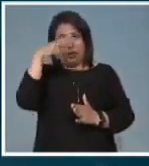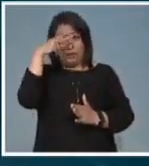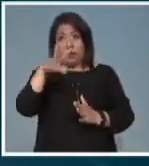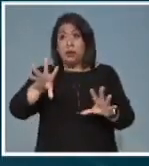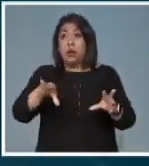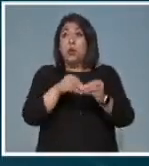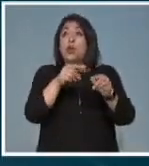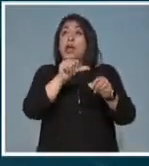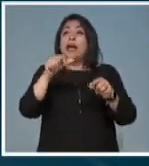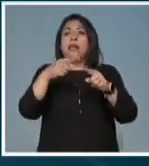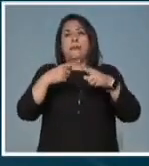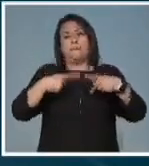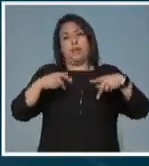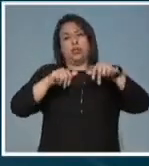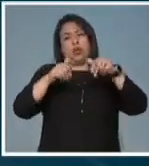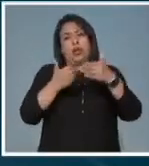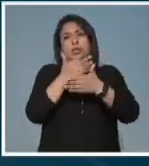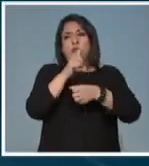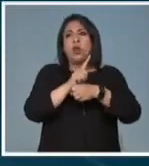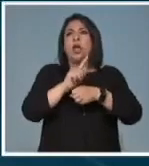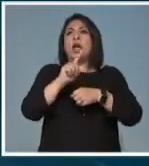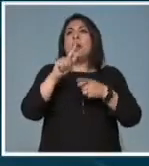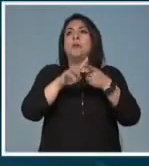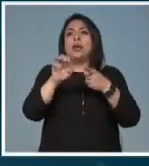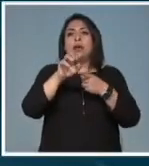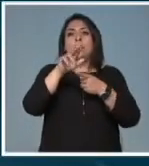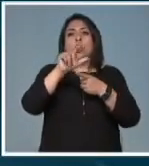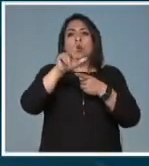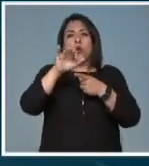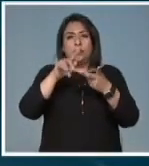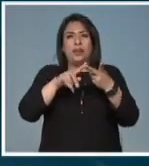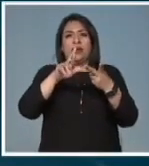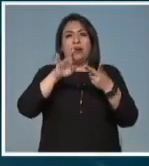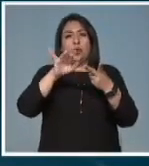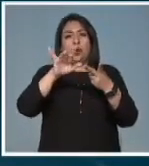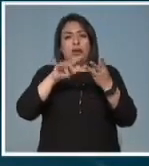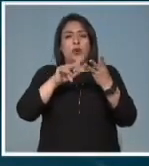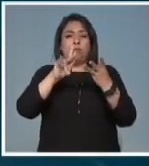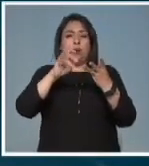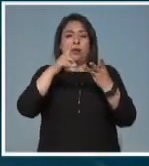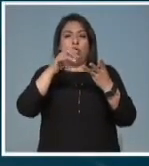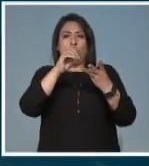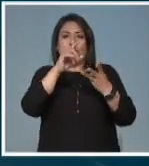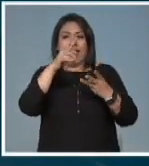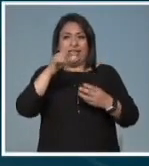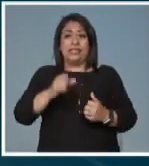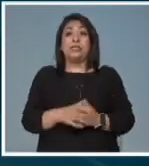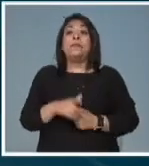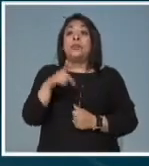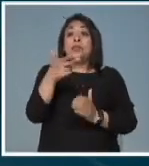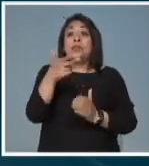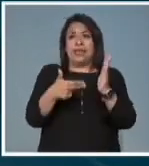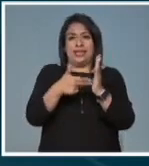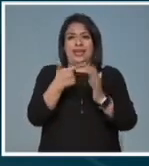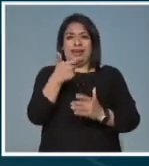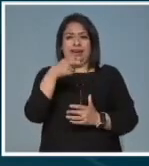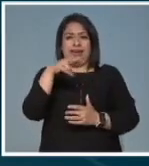reunió artistas nacionales y exiliados como Leopoldo Méndez, Raúl Anguiano y Pablo O'Higgins. The Taller de Gráfica